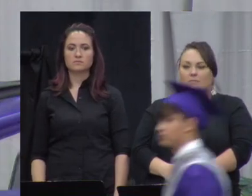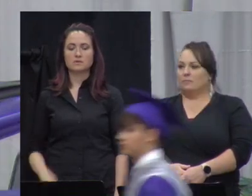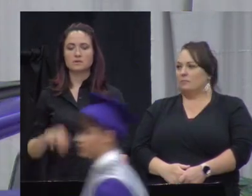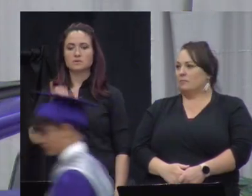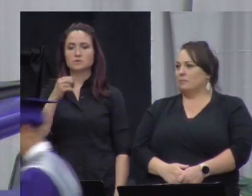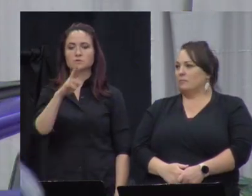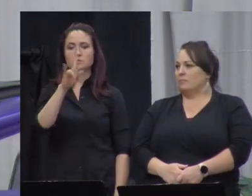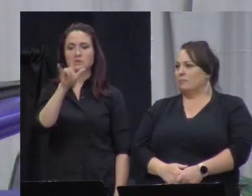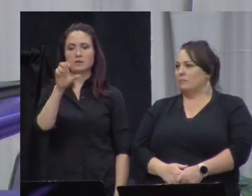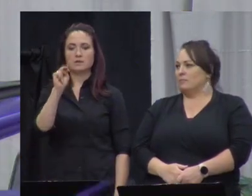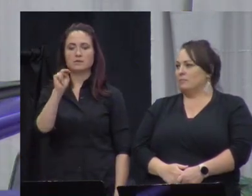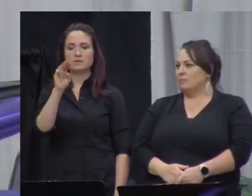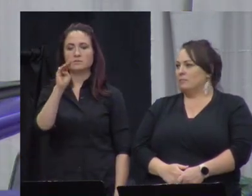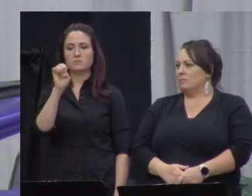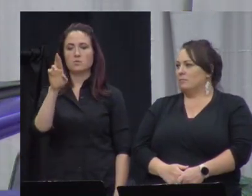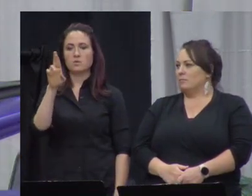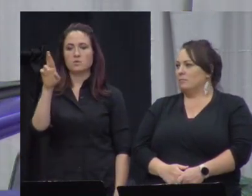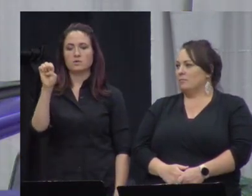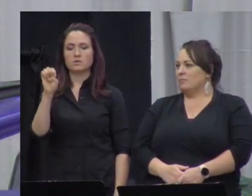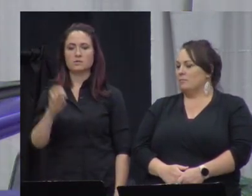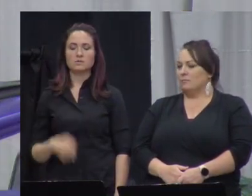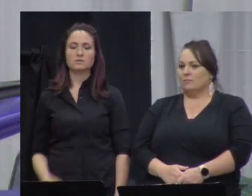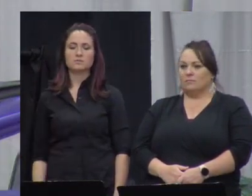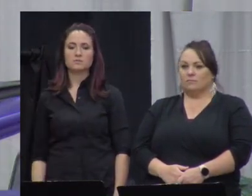Julia Mora.